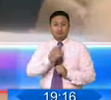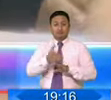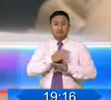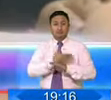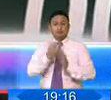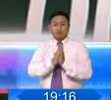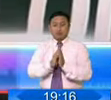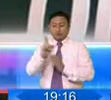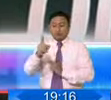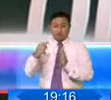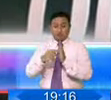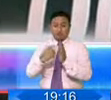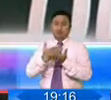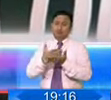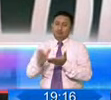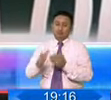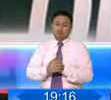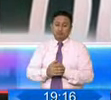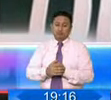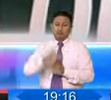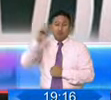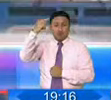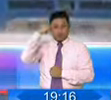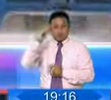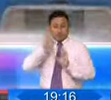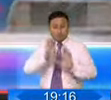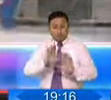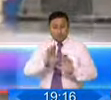se desmonte la tasa, a lo que el régimen pidió una